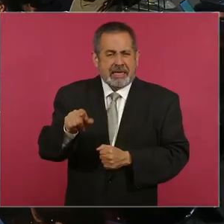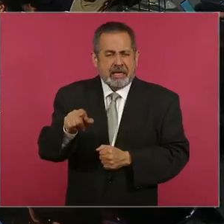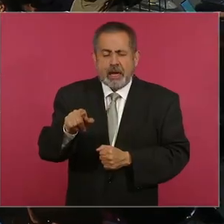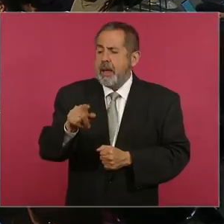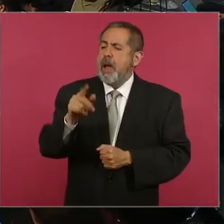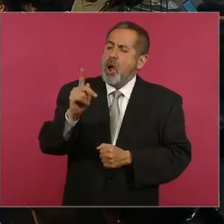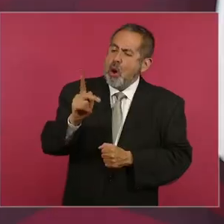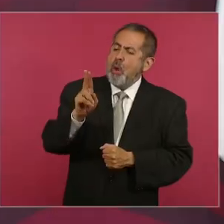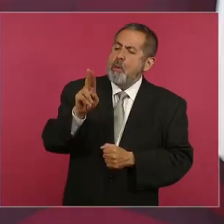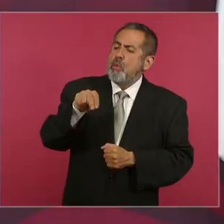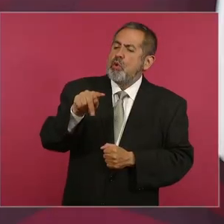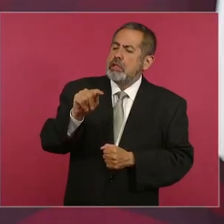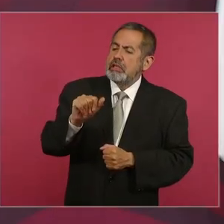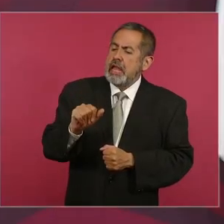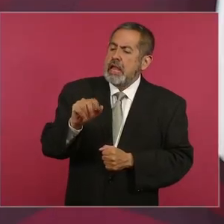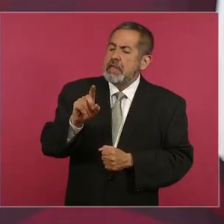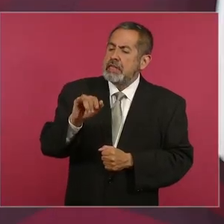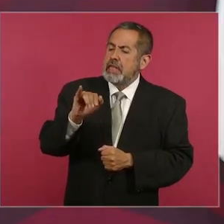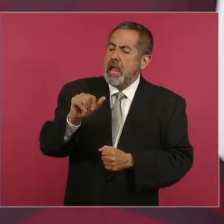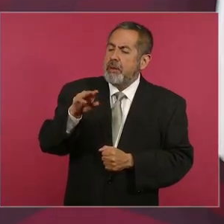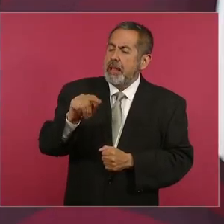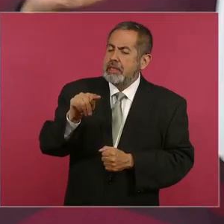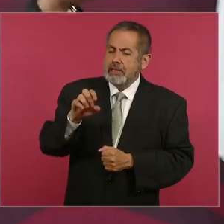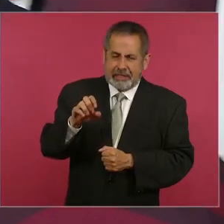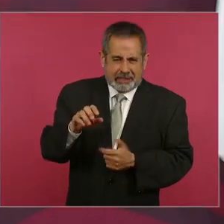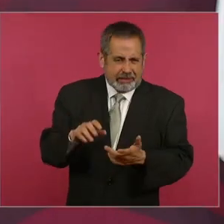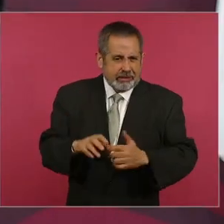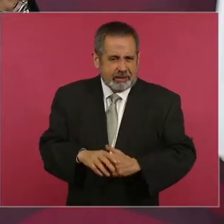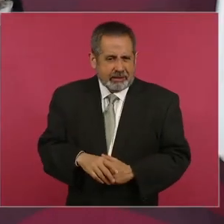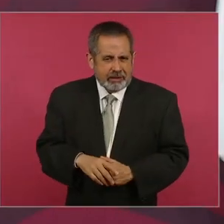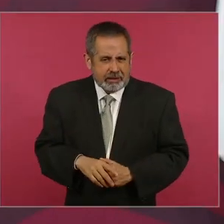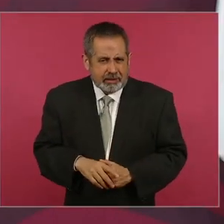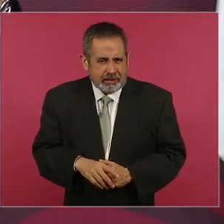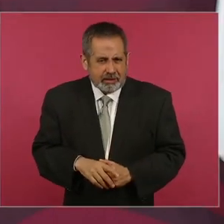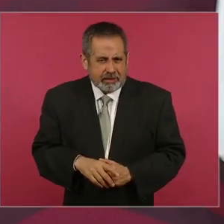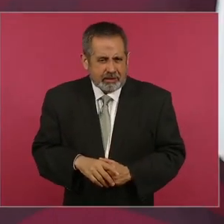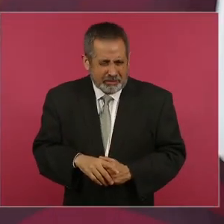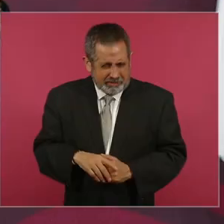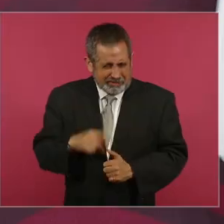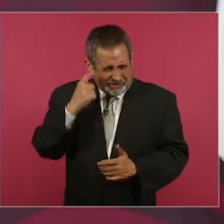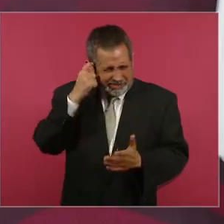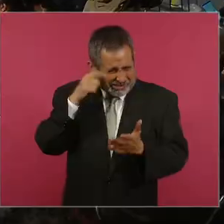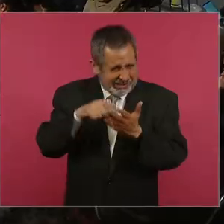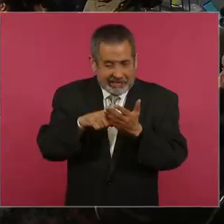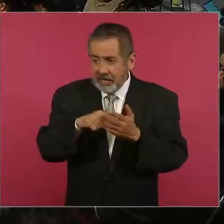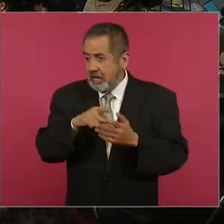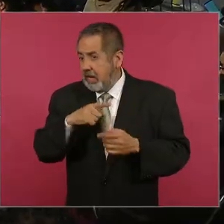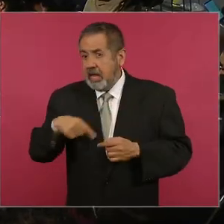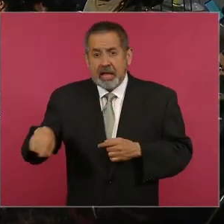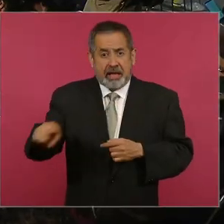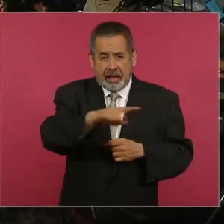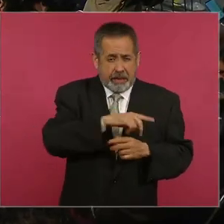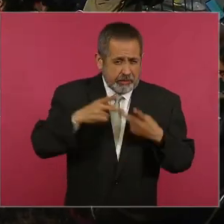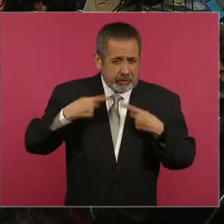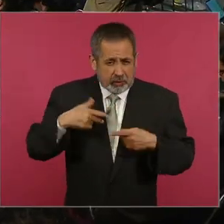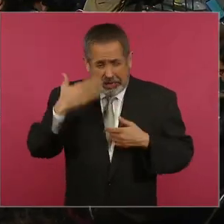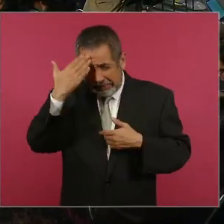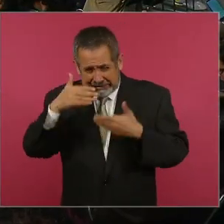Punta Diamante, ¿ustedes creen que la mayoría de la gente sabe?